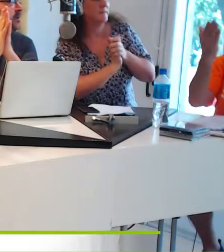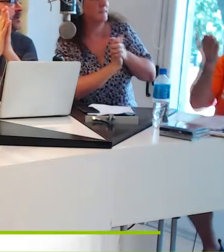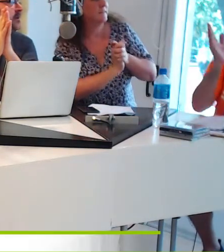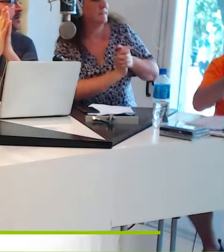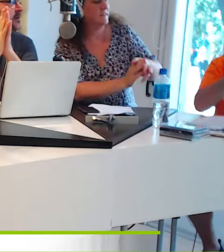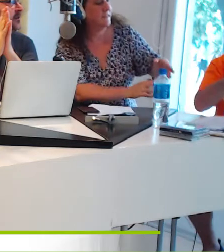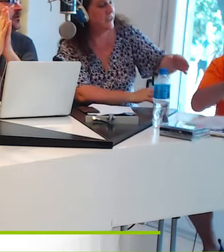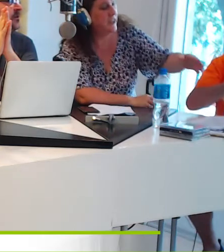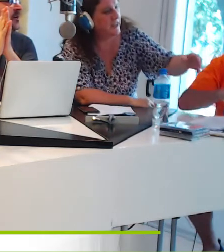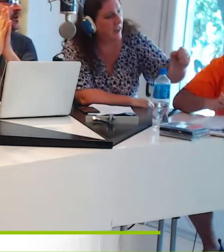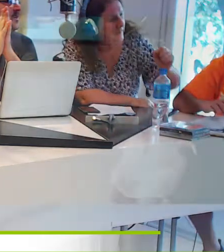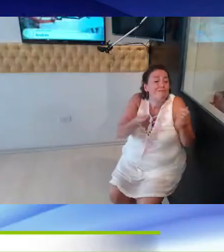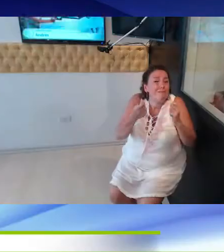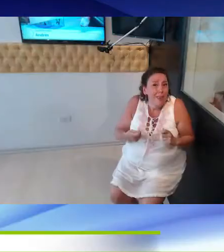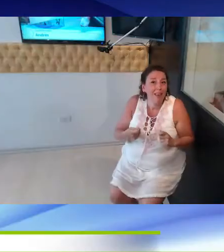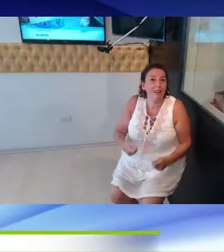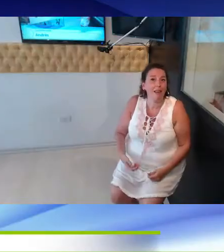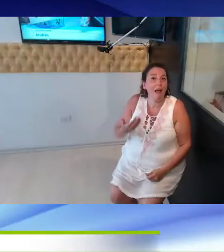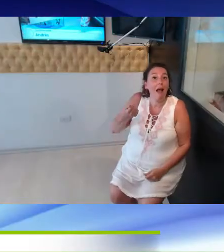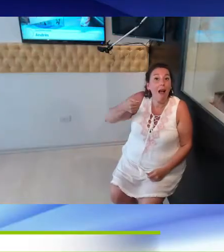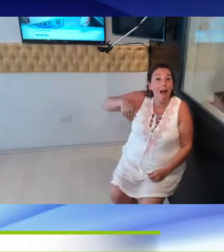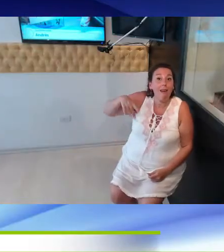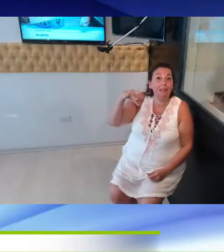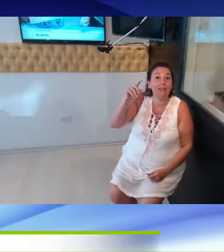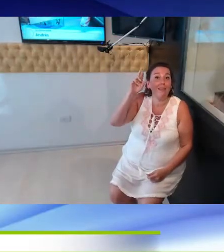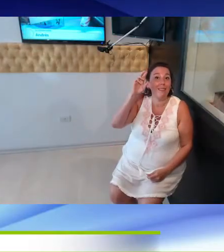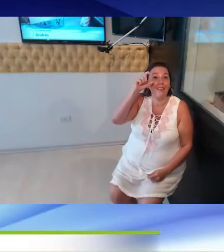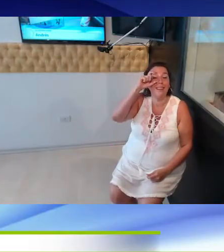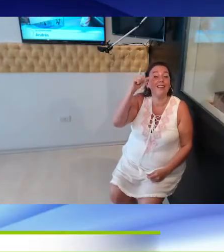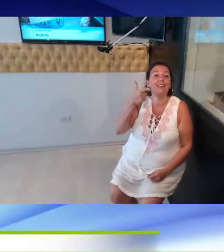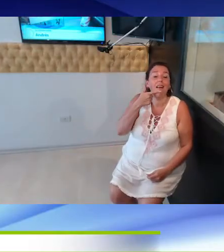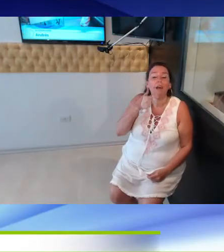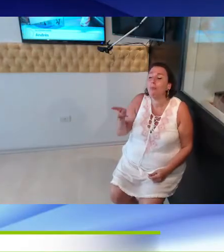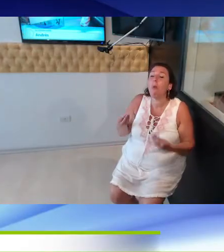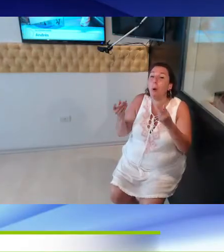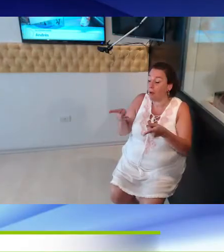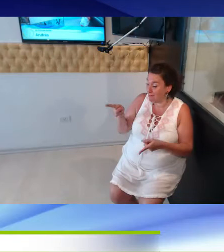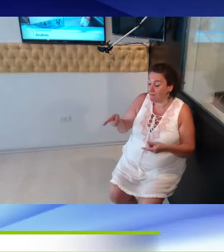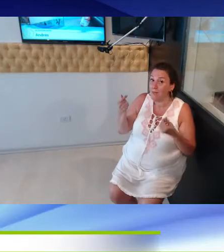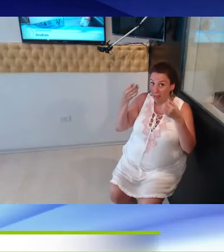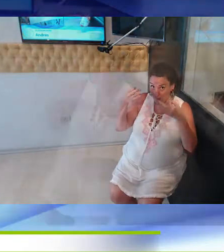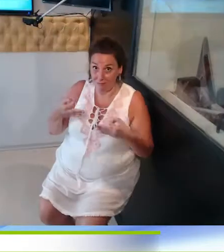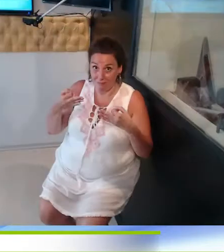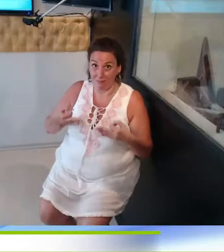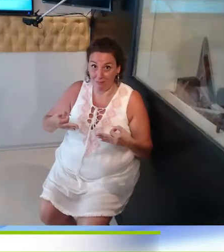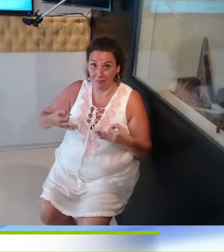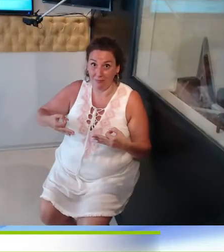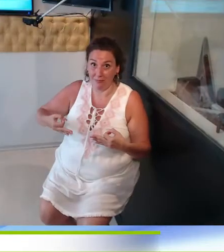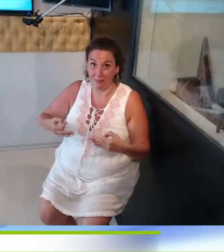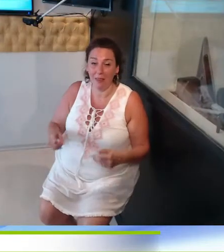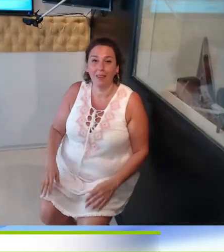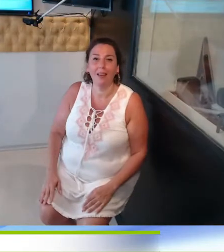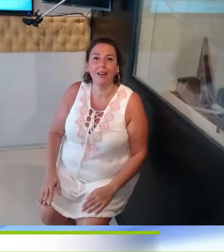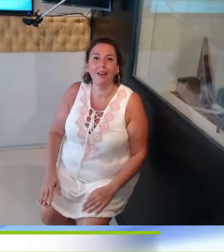ahora? ¿Con quién? Está? Andrés. Oh. Andrés, ¿cómo estás? Todo bien. ¿Seguro? Afectada de Malteago,